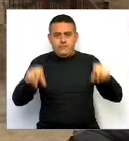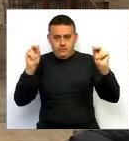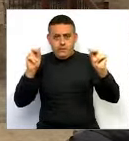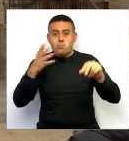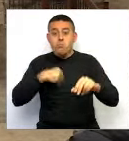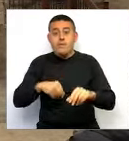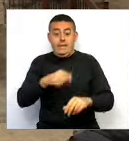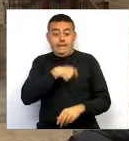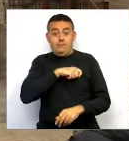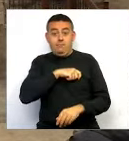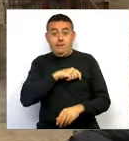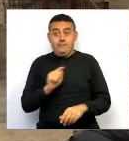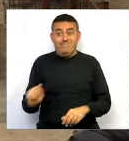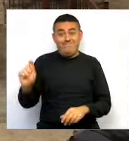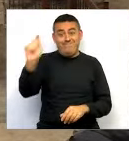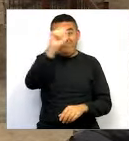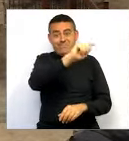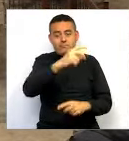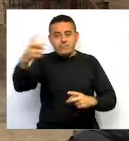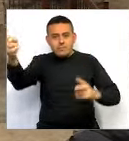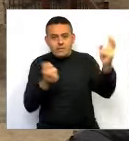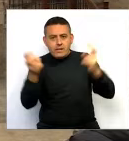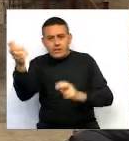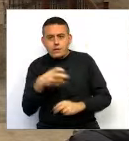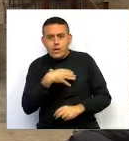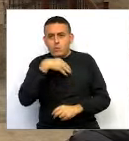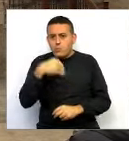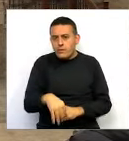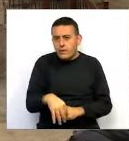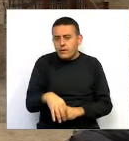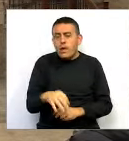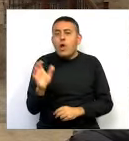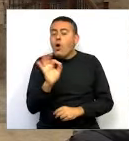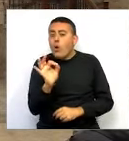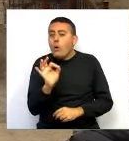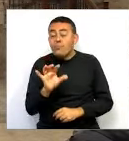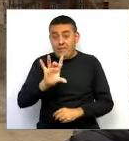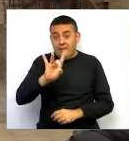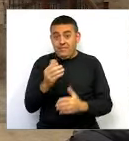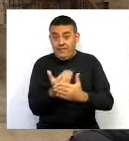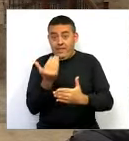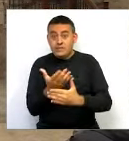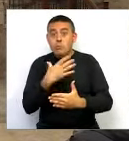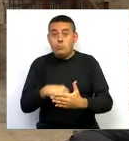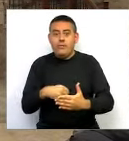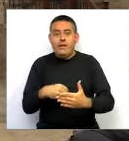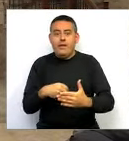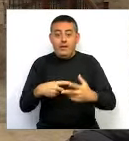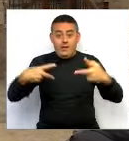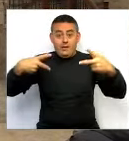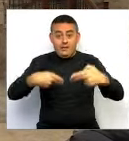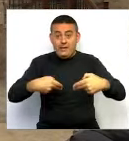no sé no si dentro de 15 días podría ocurrir el contrario que las medidas en lugar de ser más relaxadas